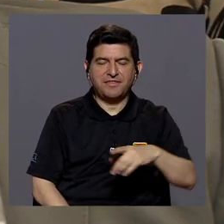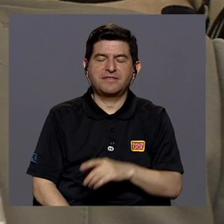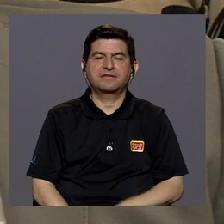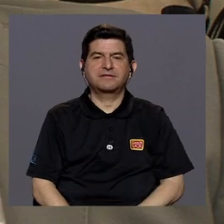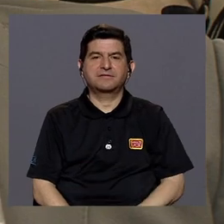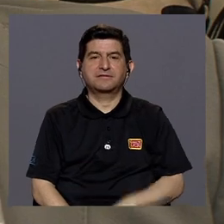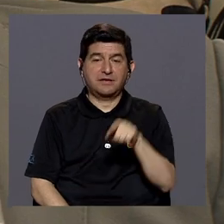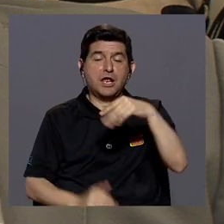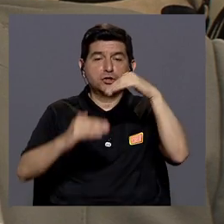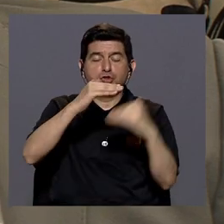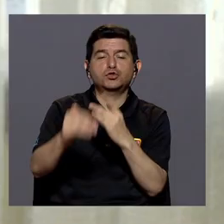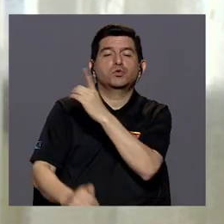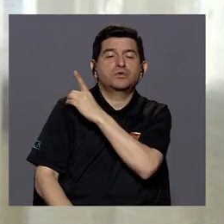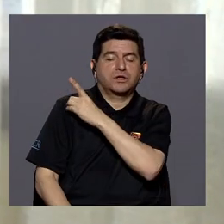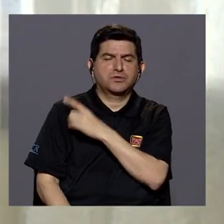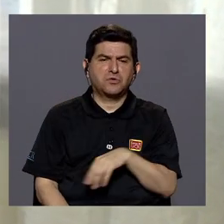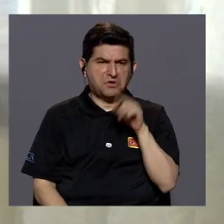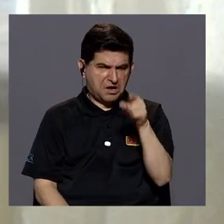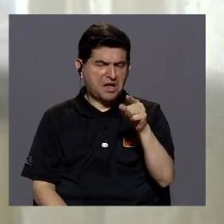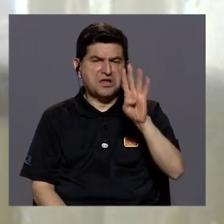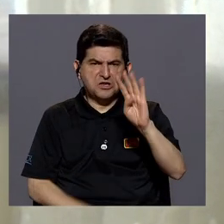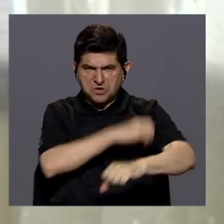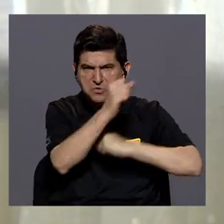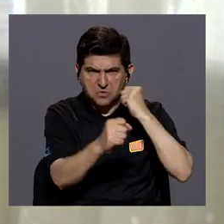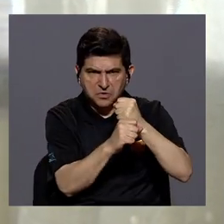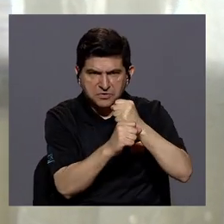Y ahí estuvimos 4 años, pero